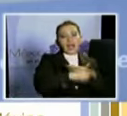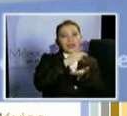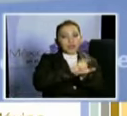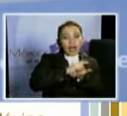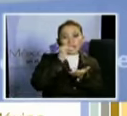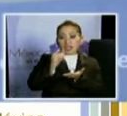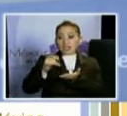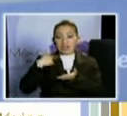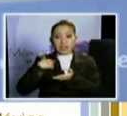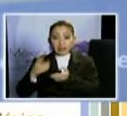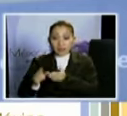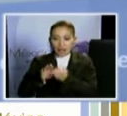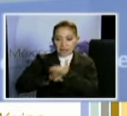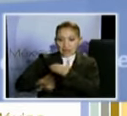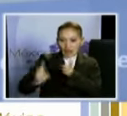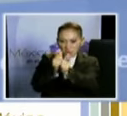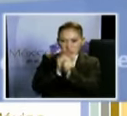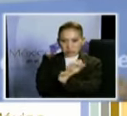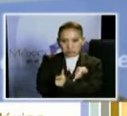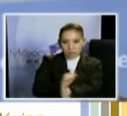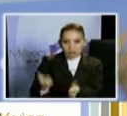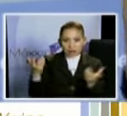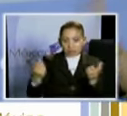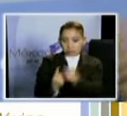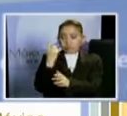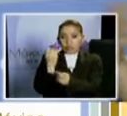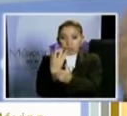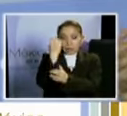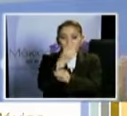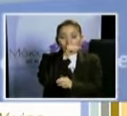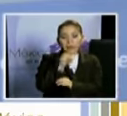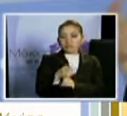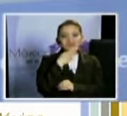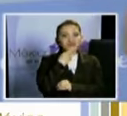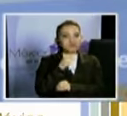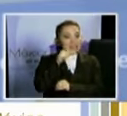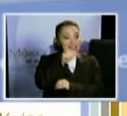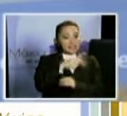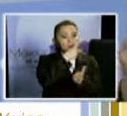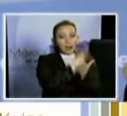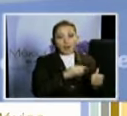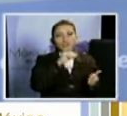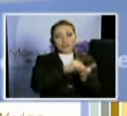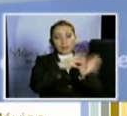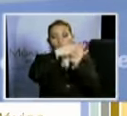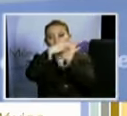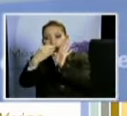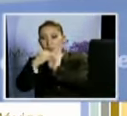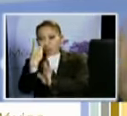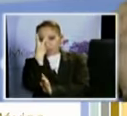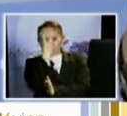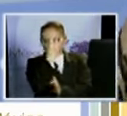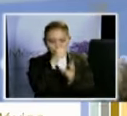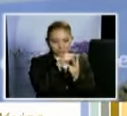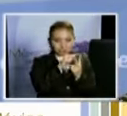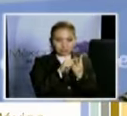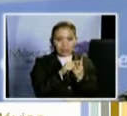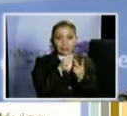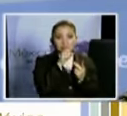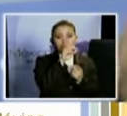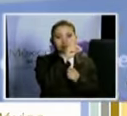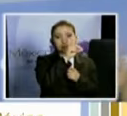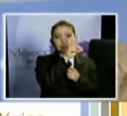funcionan. Y lo que está surgiendo, y muchos de estos programas se siguen exportando, y quiero dar dos. Por ejemplo,